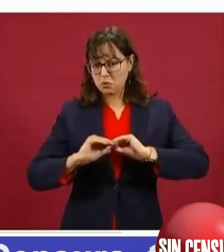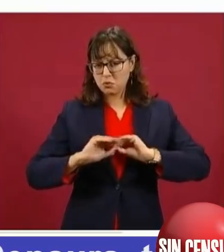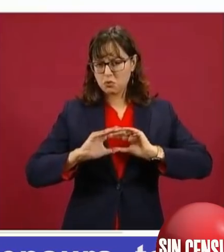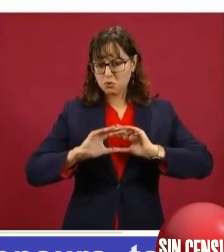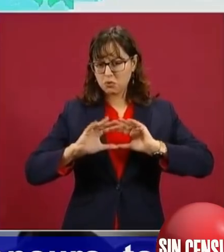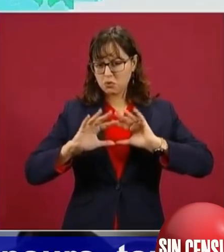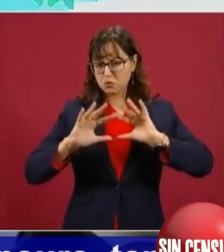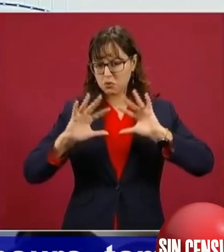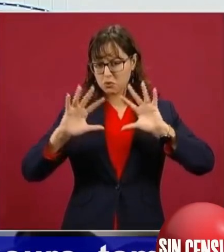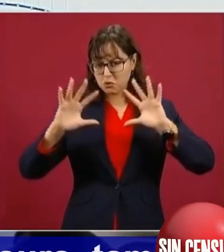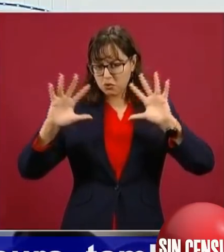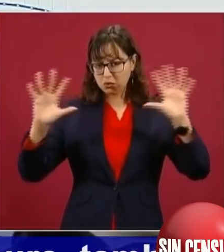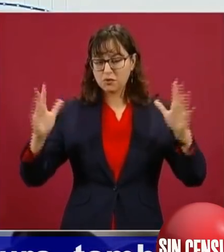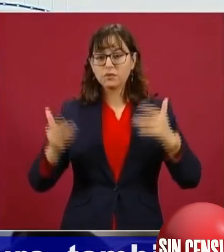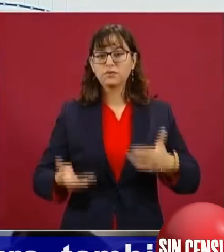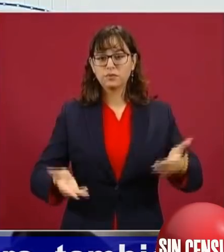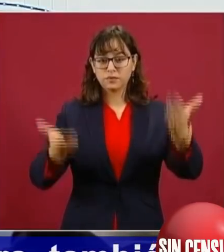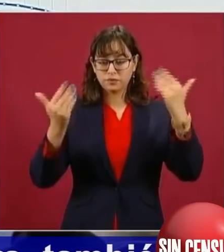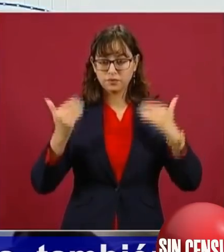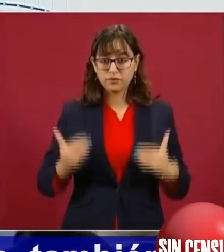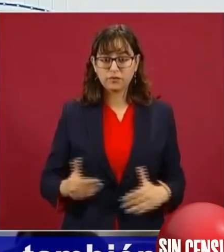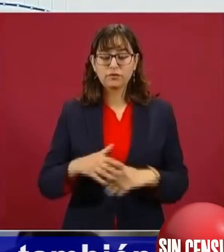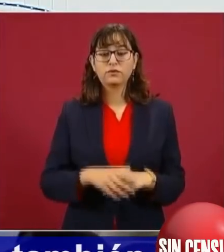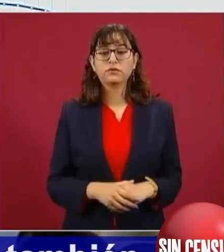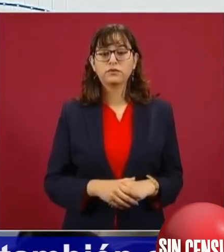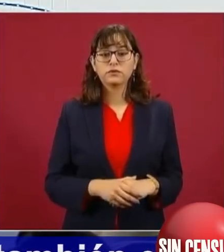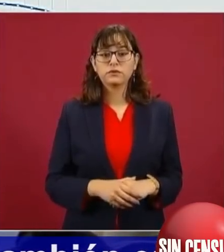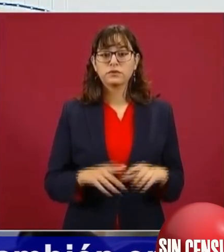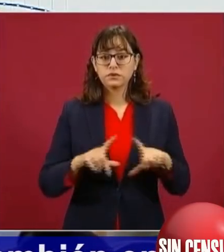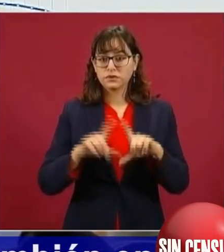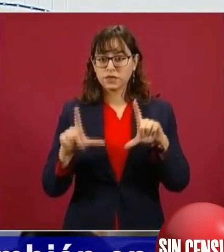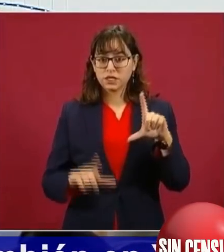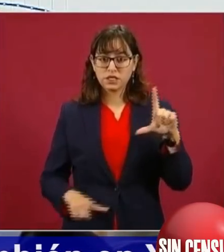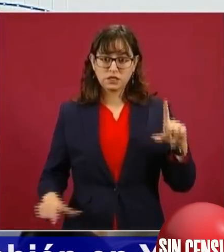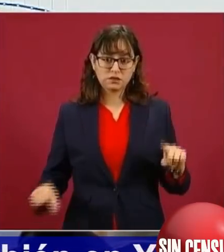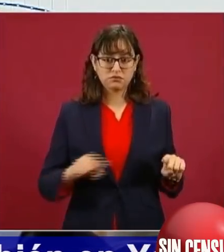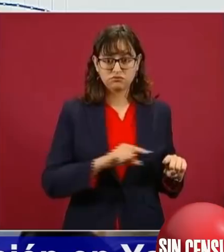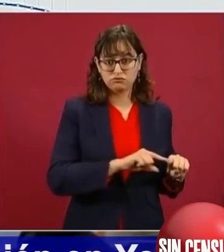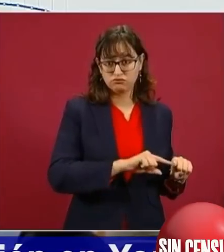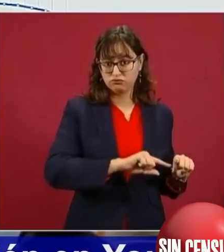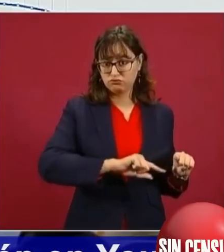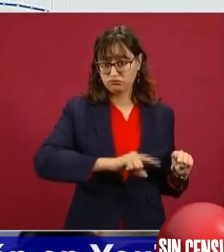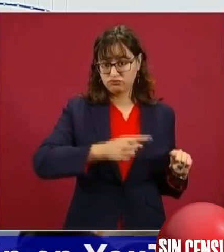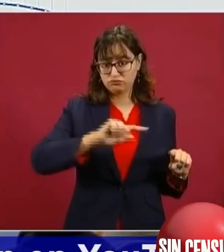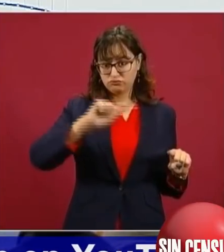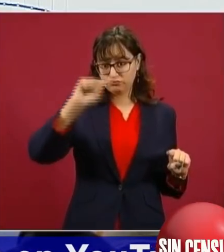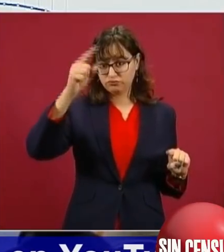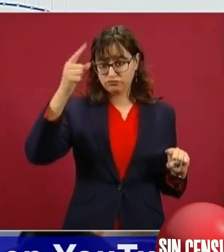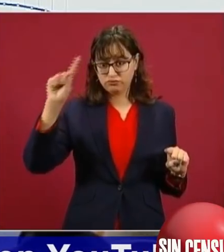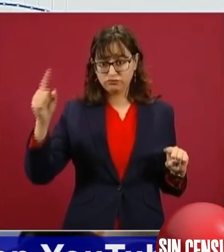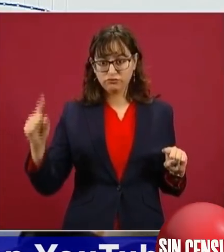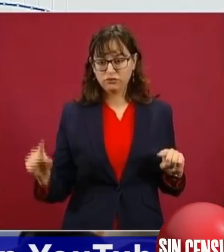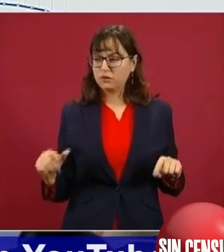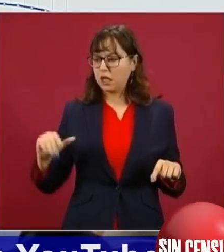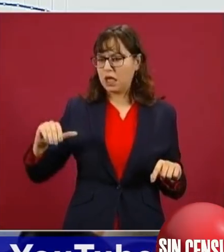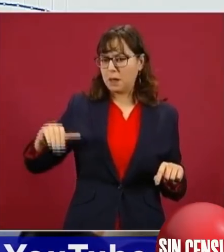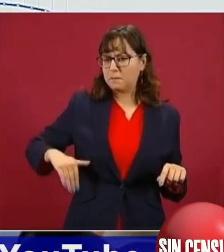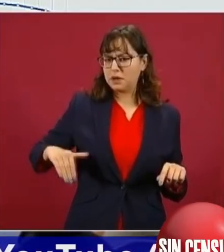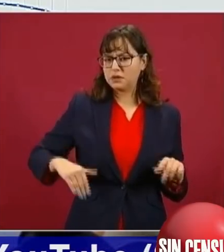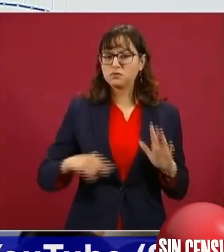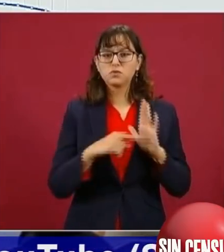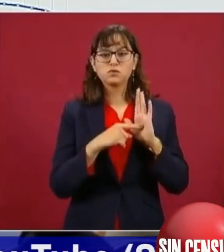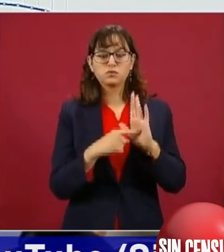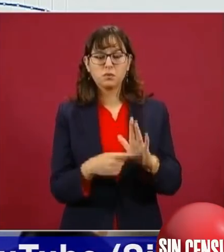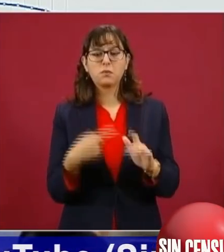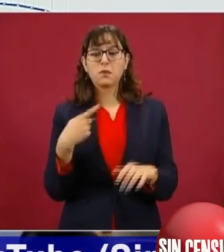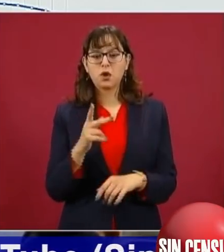verde. Veamos la siguiente. Esta es la curva epidémica nacional, es semejante a la que acabo de presentar, y lo que vemos es de manera mucho